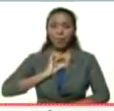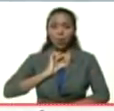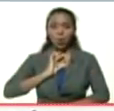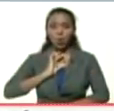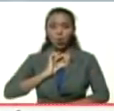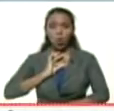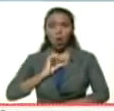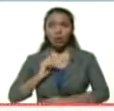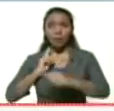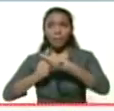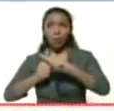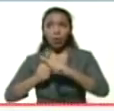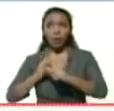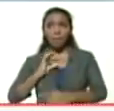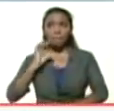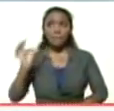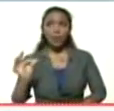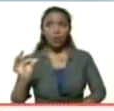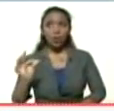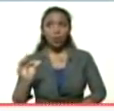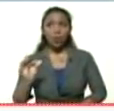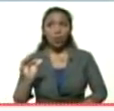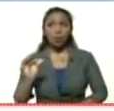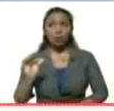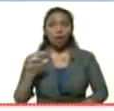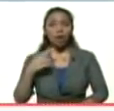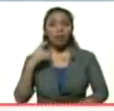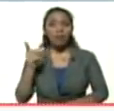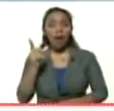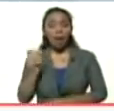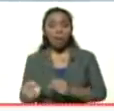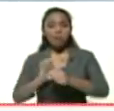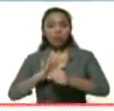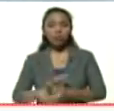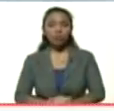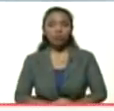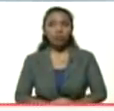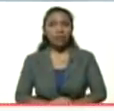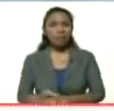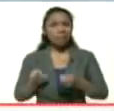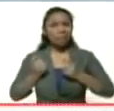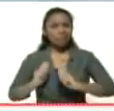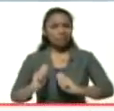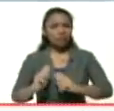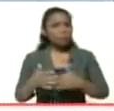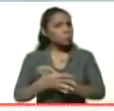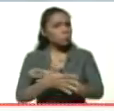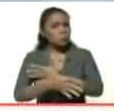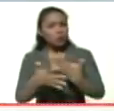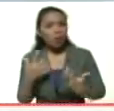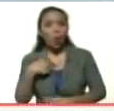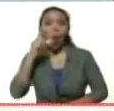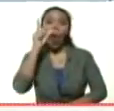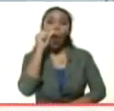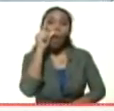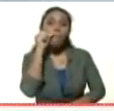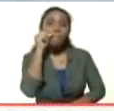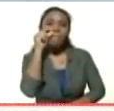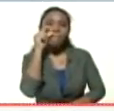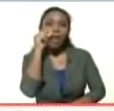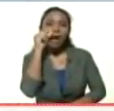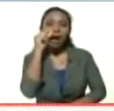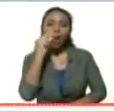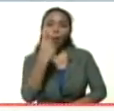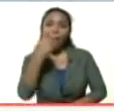de diagnóstico de infección por COVID-19. Se trata de un hombre, de